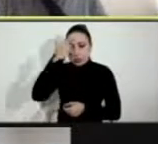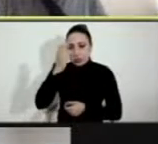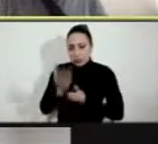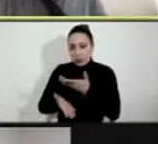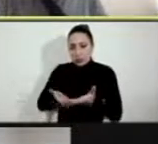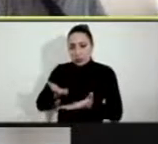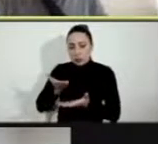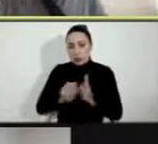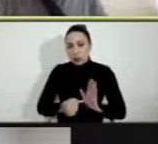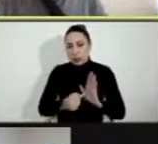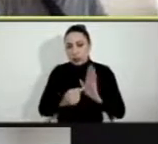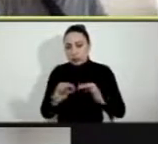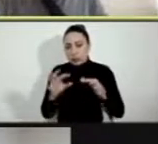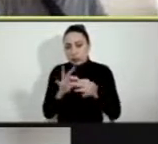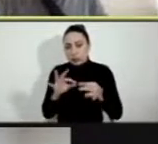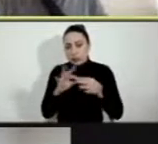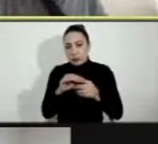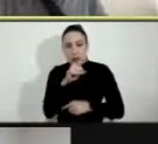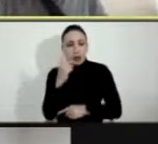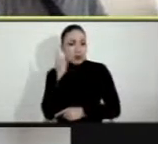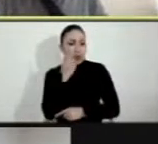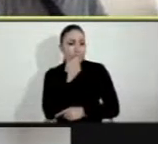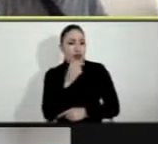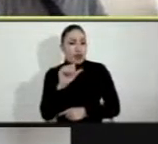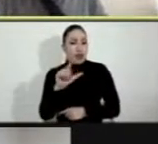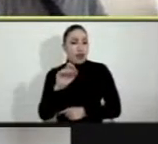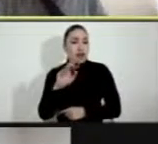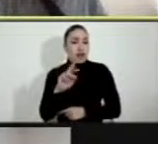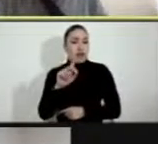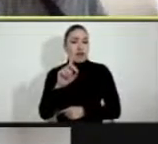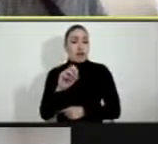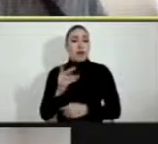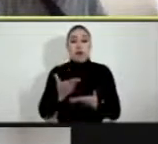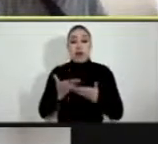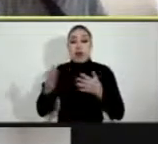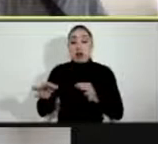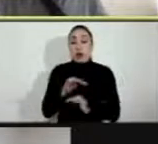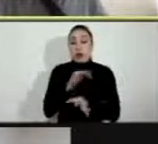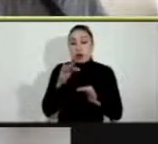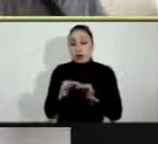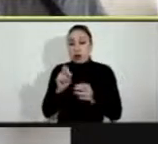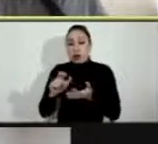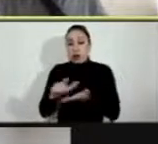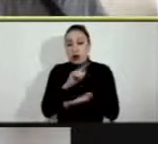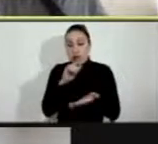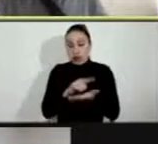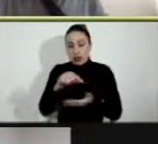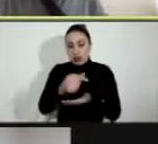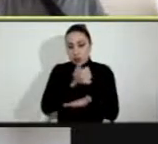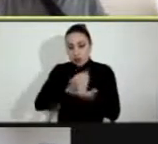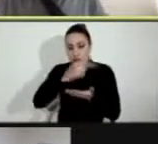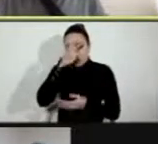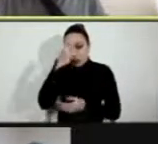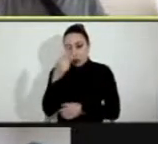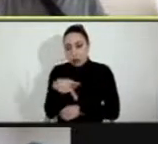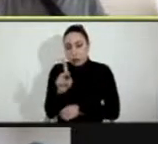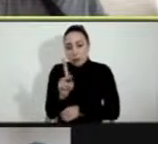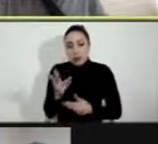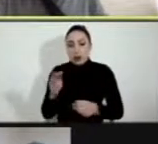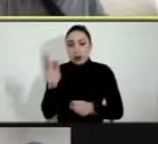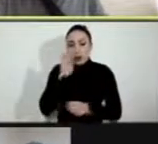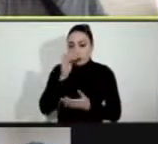acuerdo, tomando en consideración en el marco jurídico vigente. Sin embargo, consideramos que la aprobación del exhorto debe de